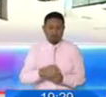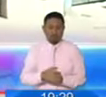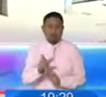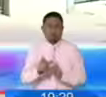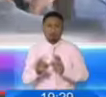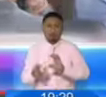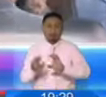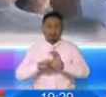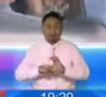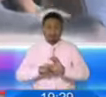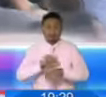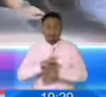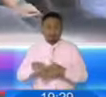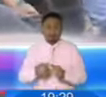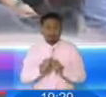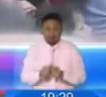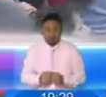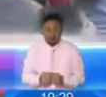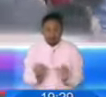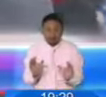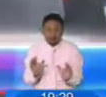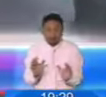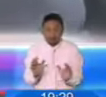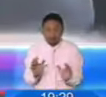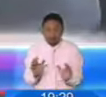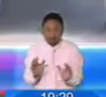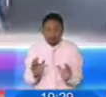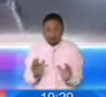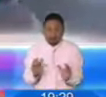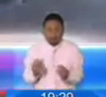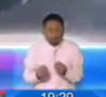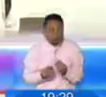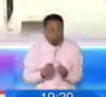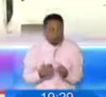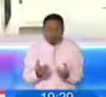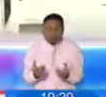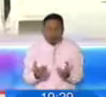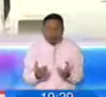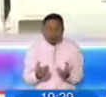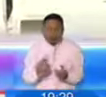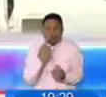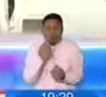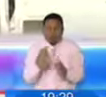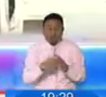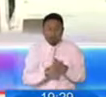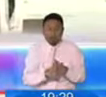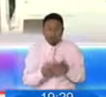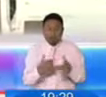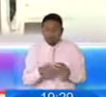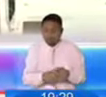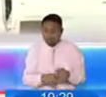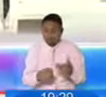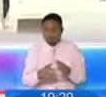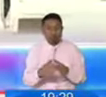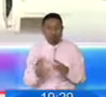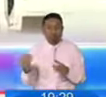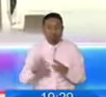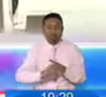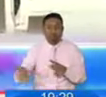en la unidad se quedaron por algunos segundos paralizados, sin saber qué hacer, mientras el conductor, luego de lo sucedido,